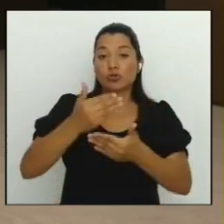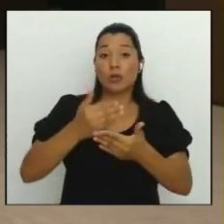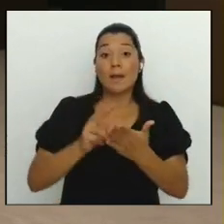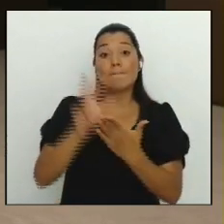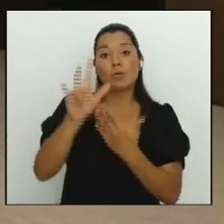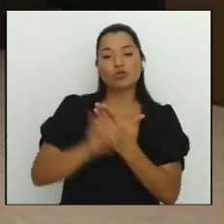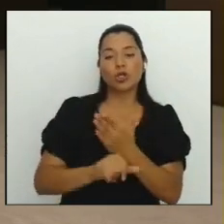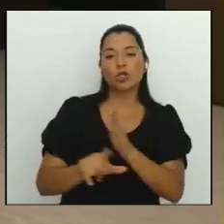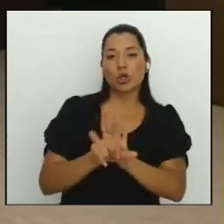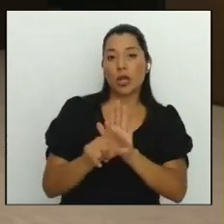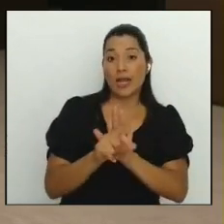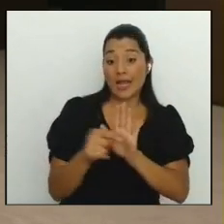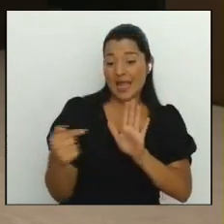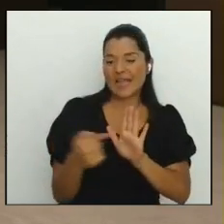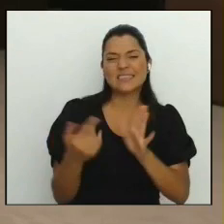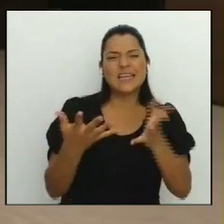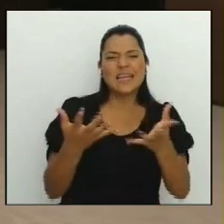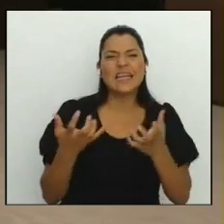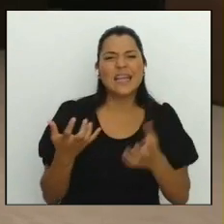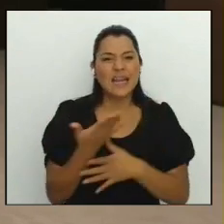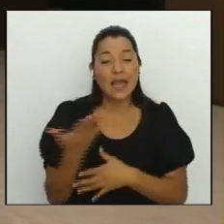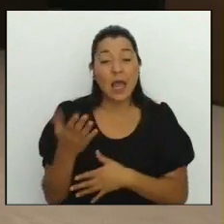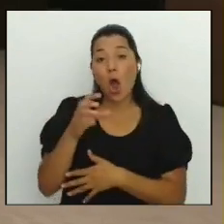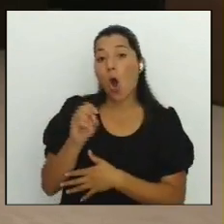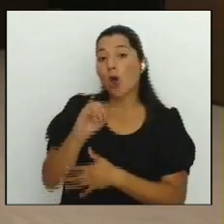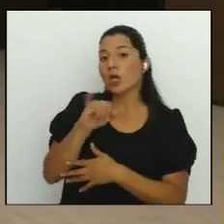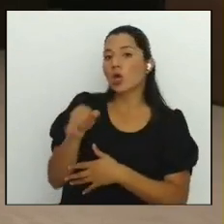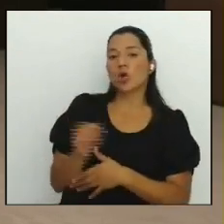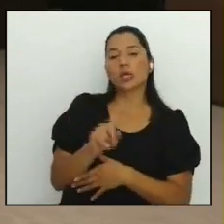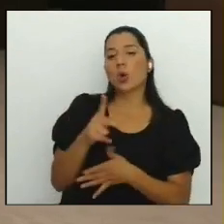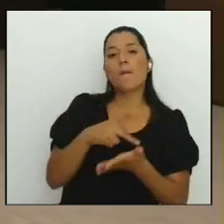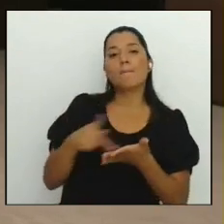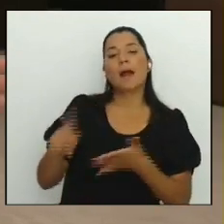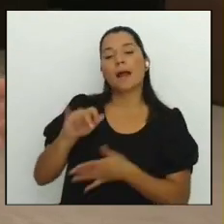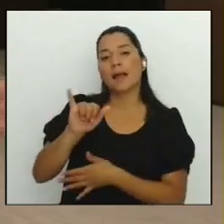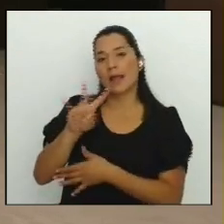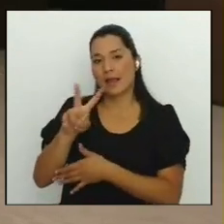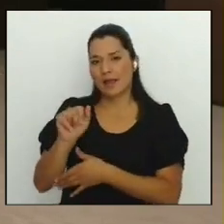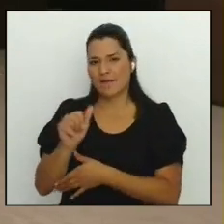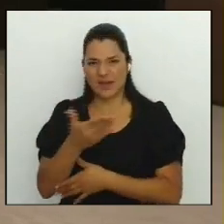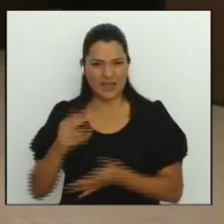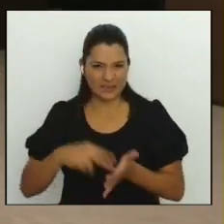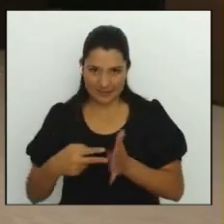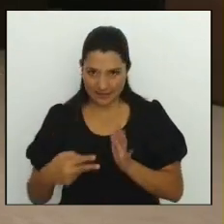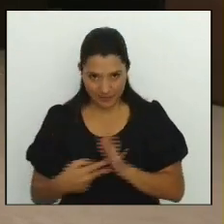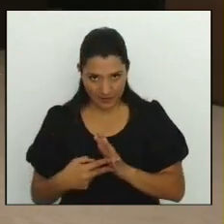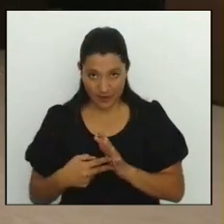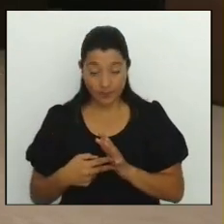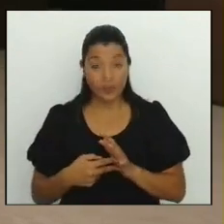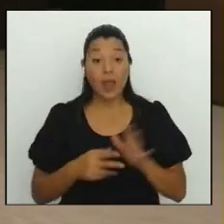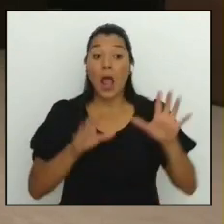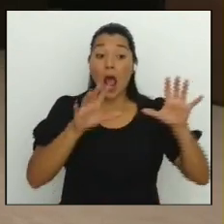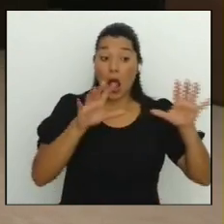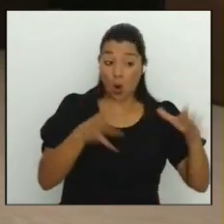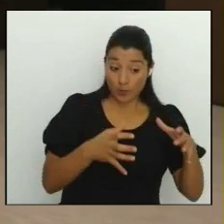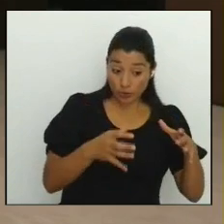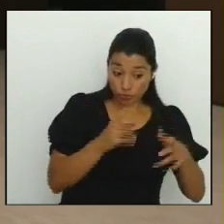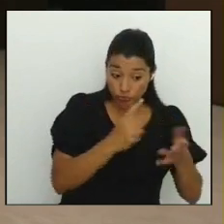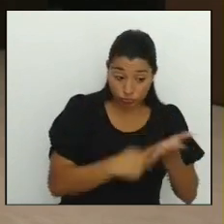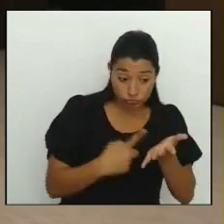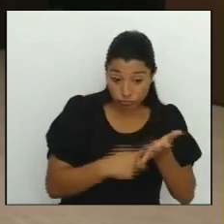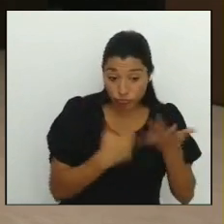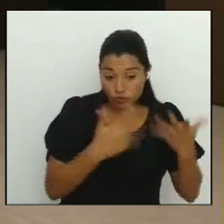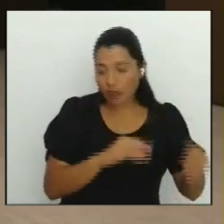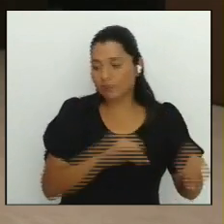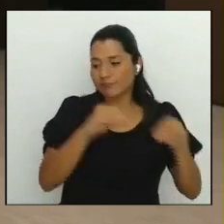impuesto al valor agregado al OIJ. ¿Qué quiere decir esto? Bueno, que de comisión va a pasar directamente al plenario legislativo para su votación